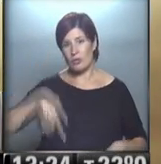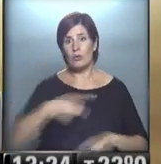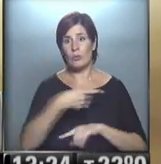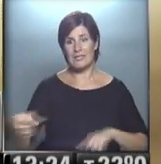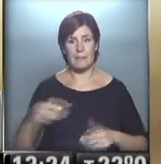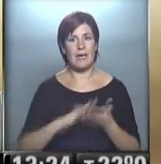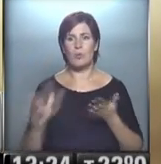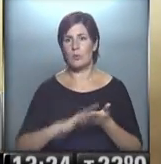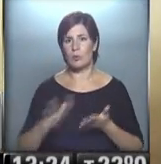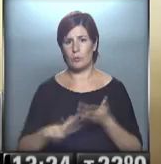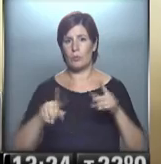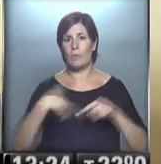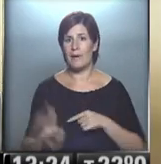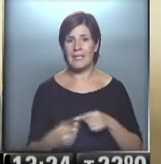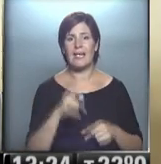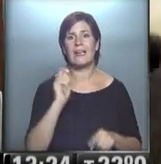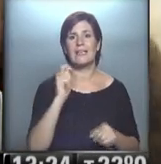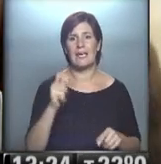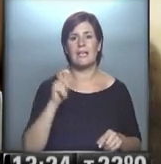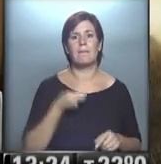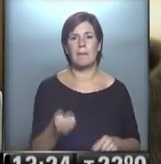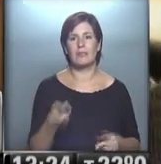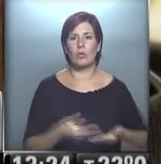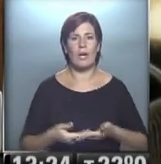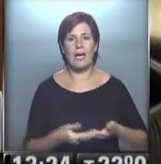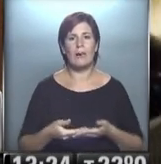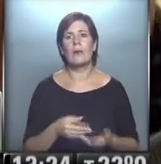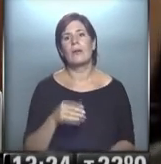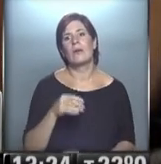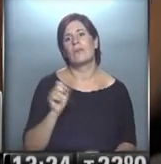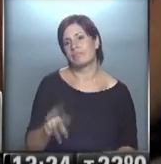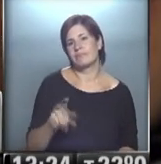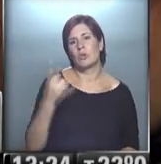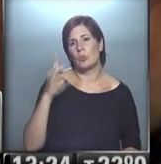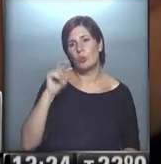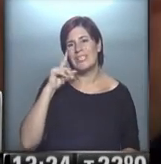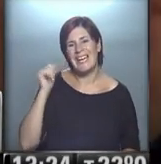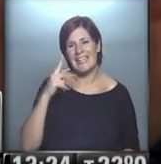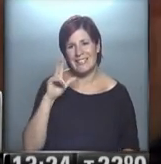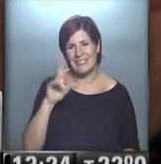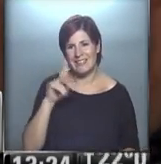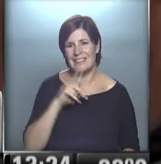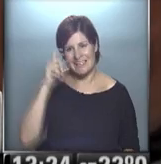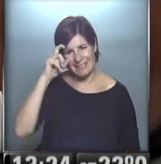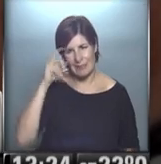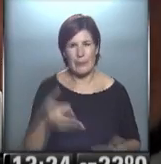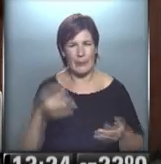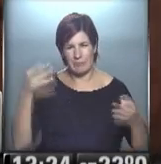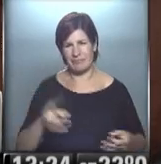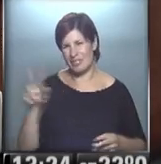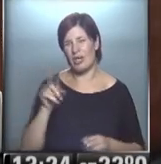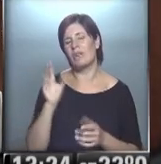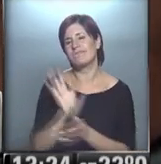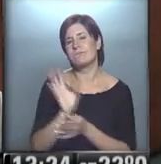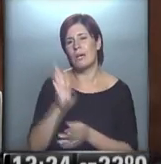mañana llega Quién mató al bebé Uriarte esta producción que tiene figuras muy importantes en su elenco está